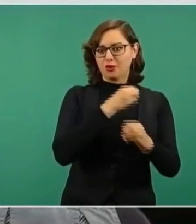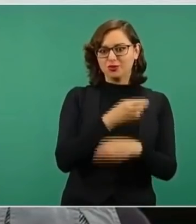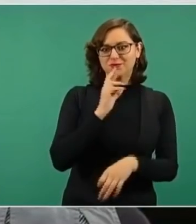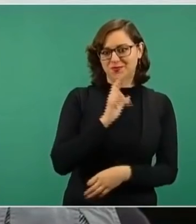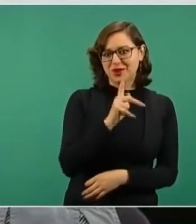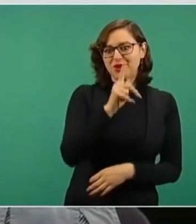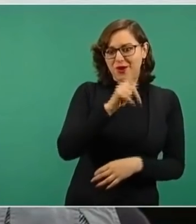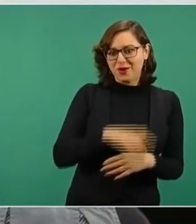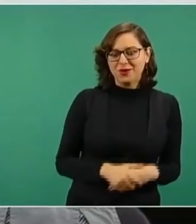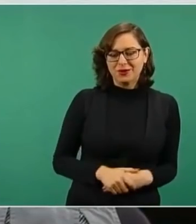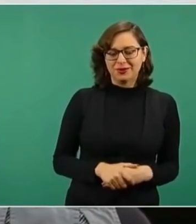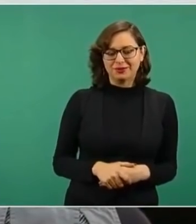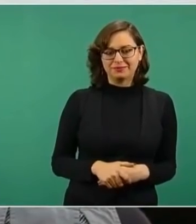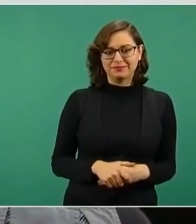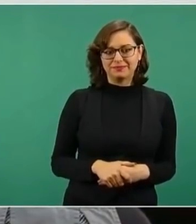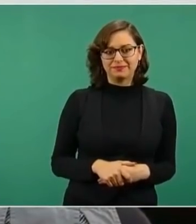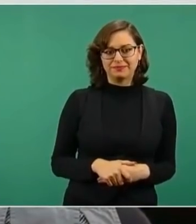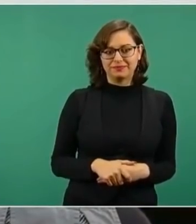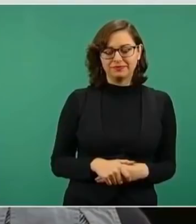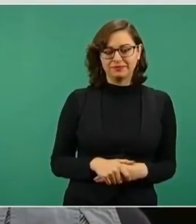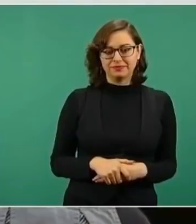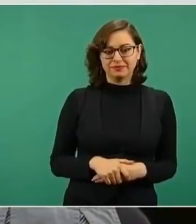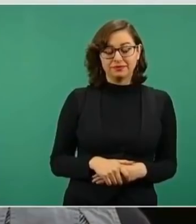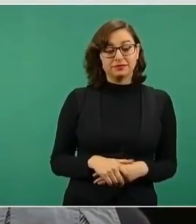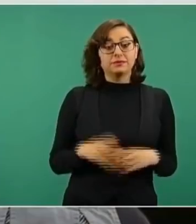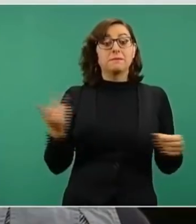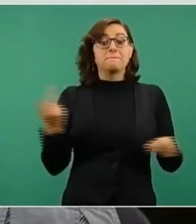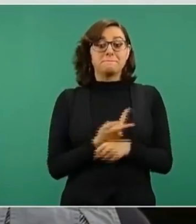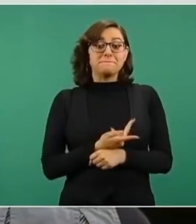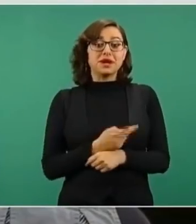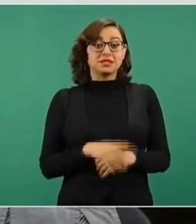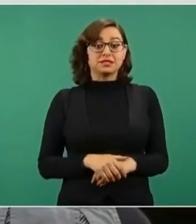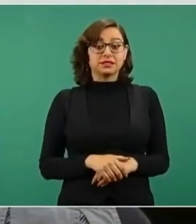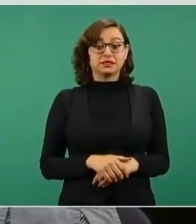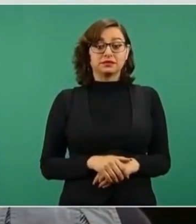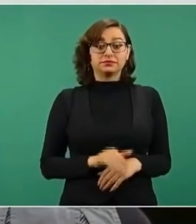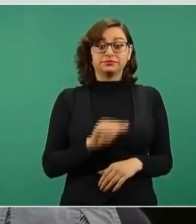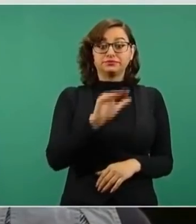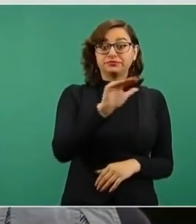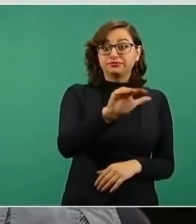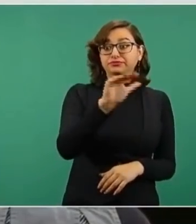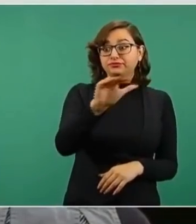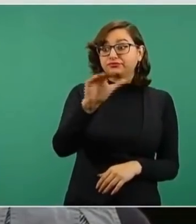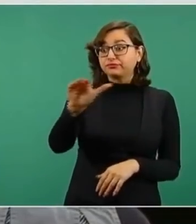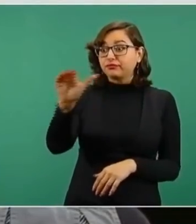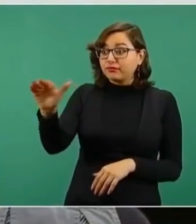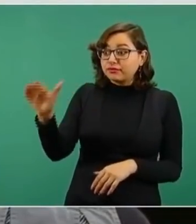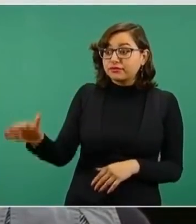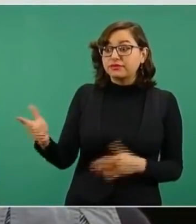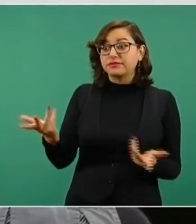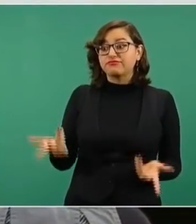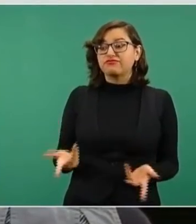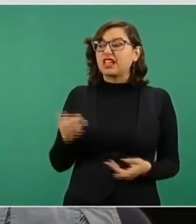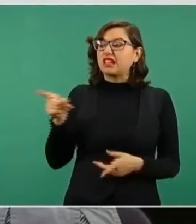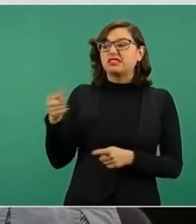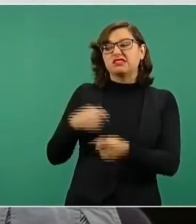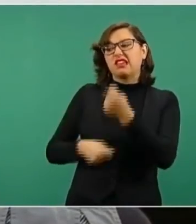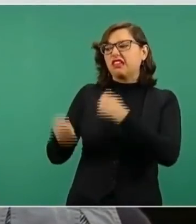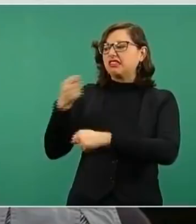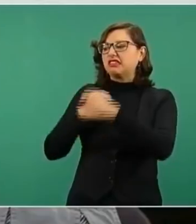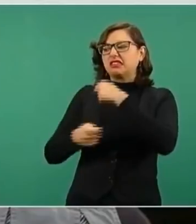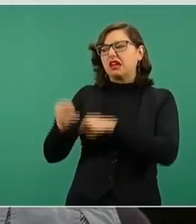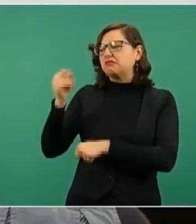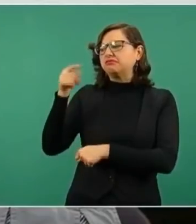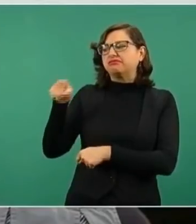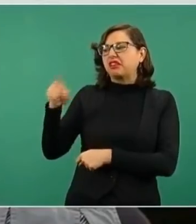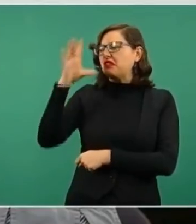además le hacemos creer a la gente que fue porque o es ineficiente o no le